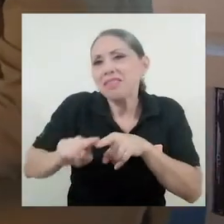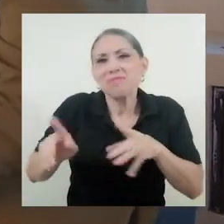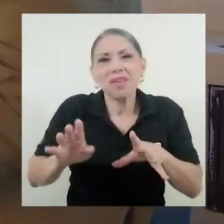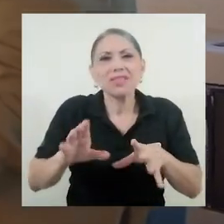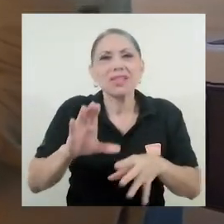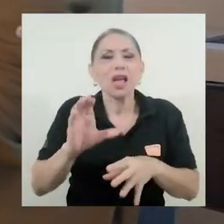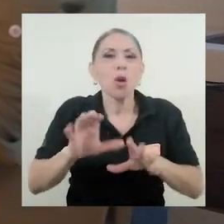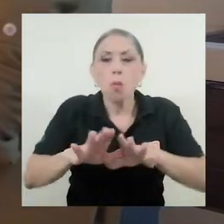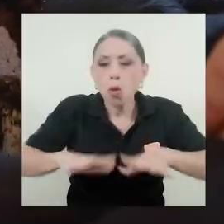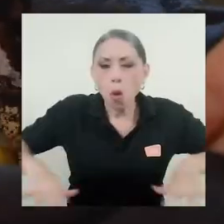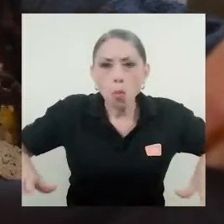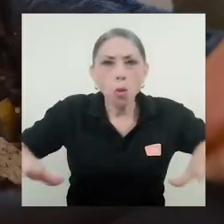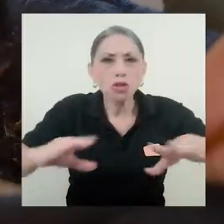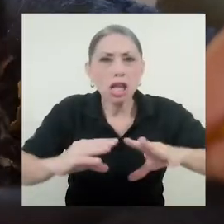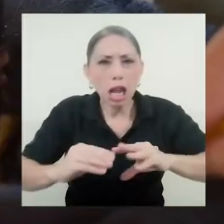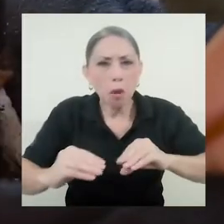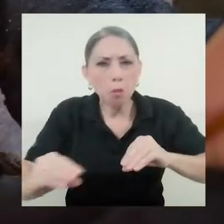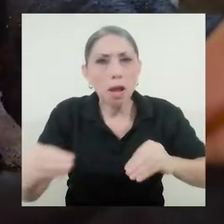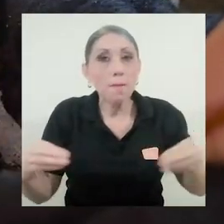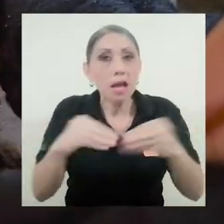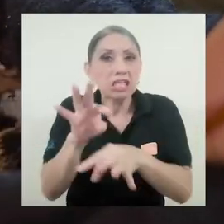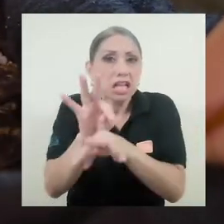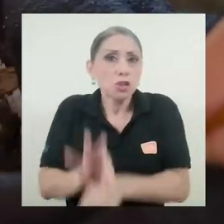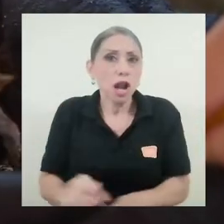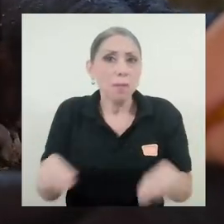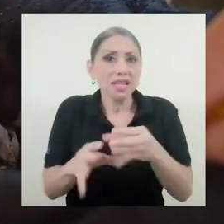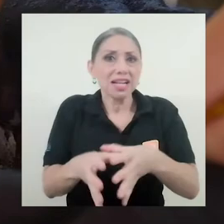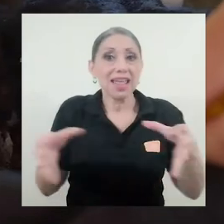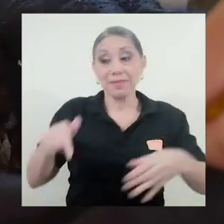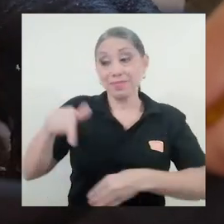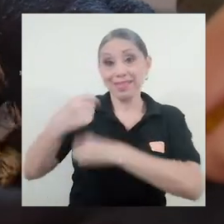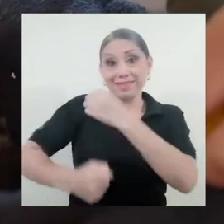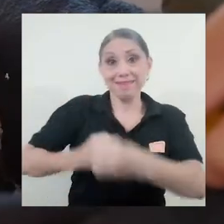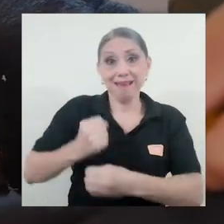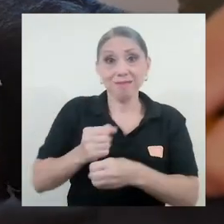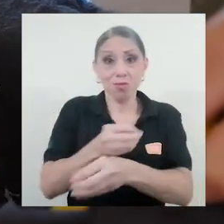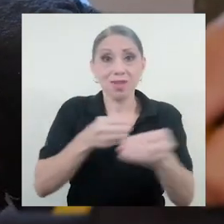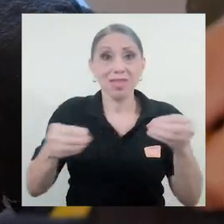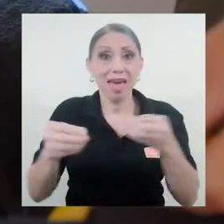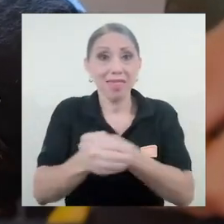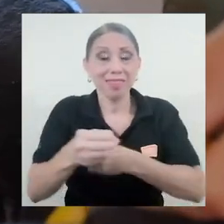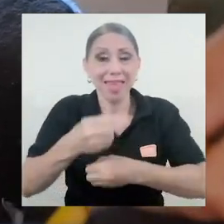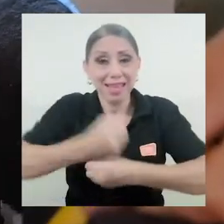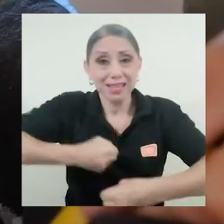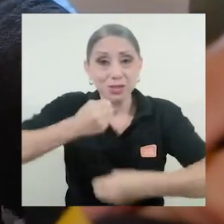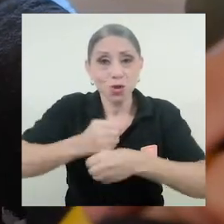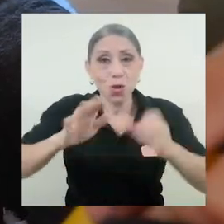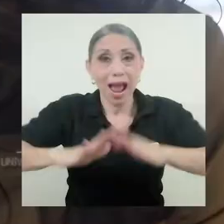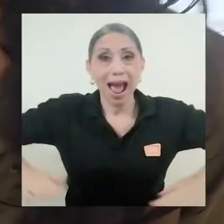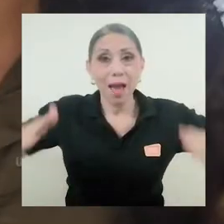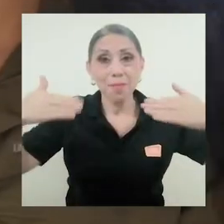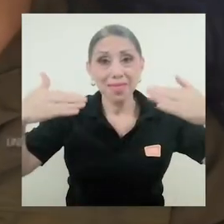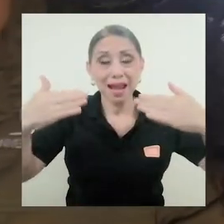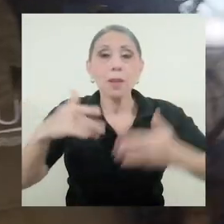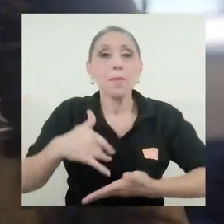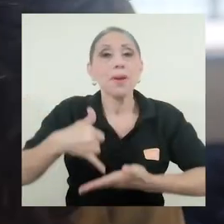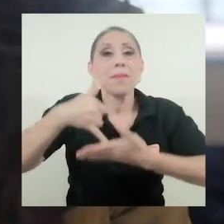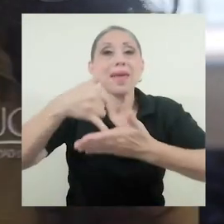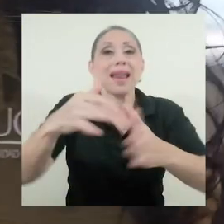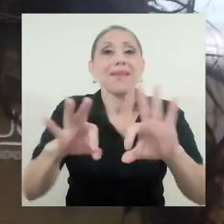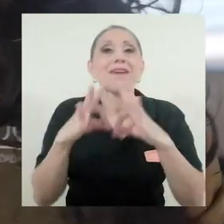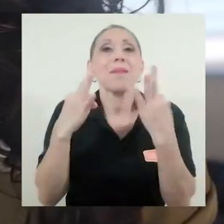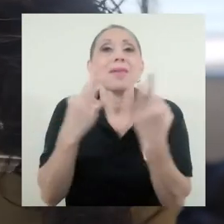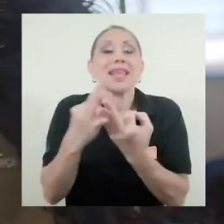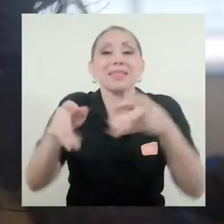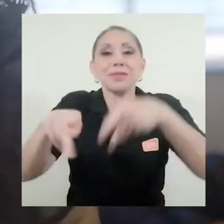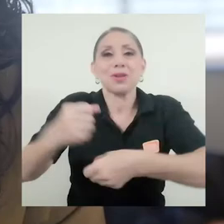convencional, más grande. Este 2020, la Unidad de Gestión Ambiental premiará a las familias de los funcionarios inscritos en